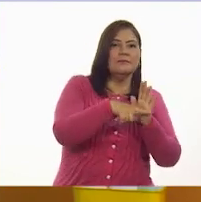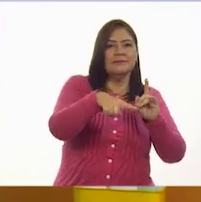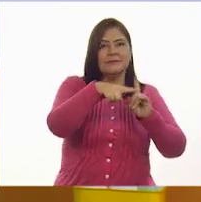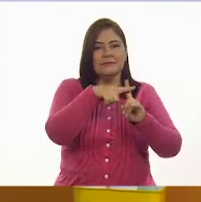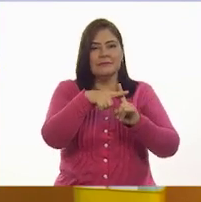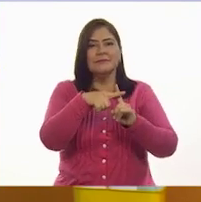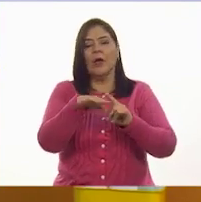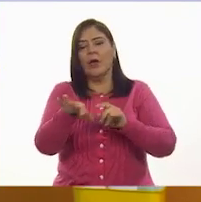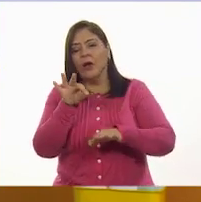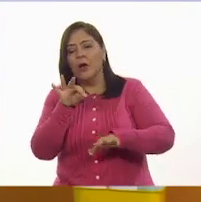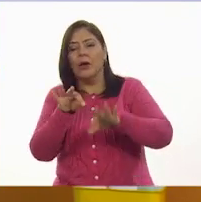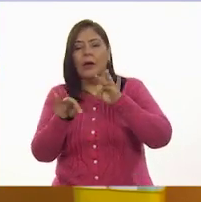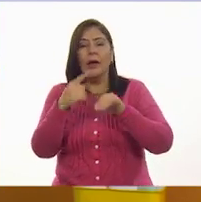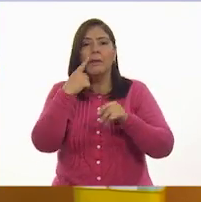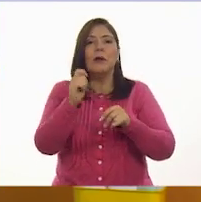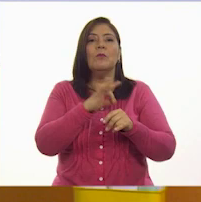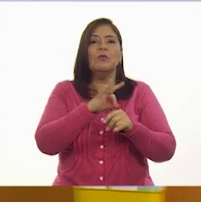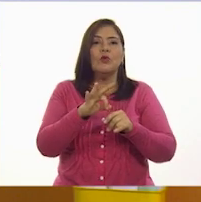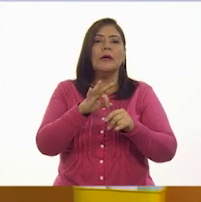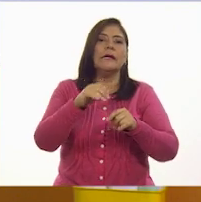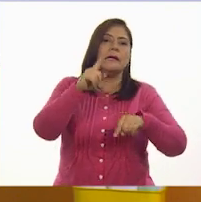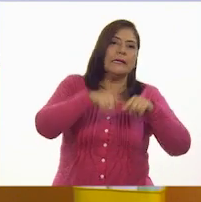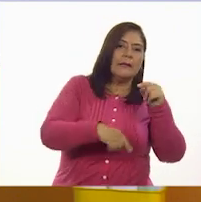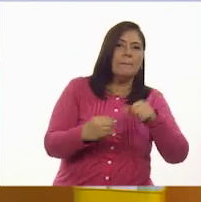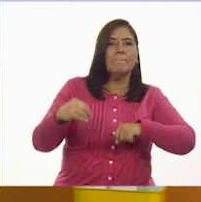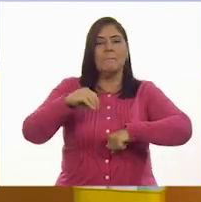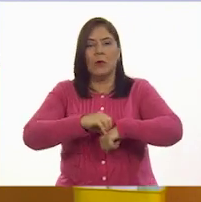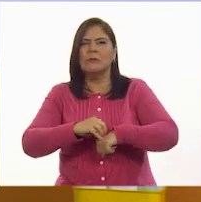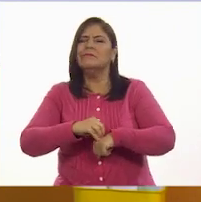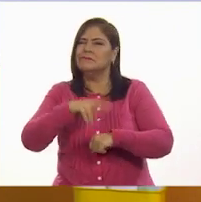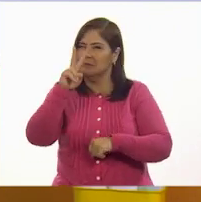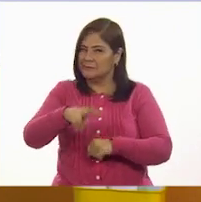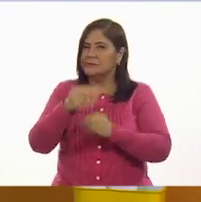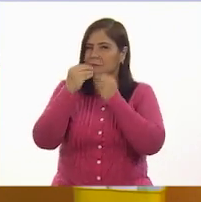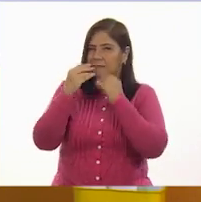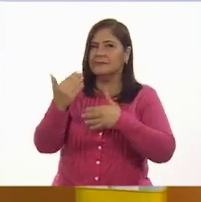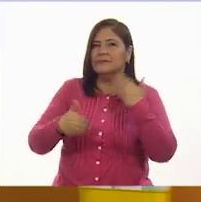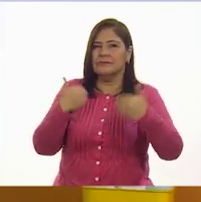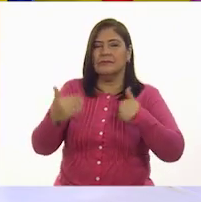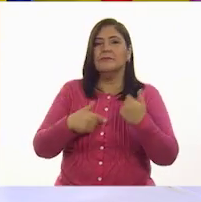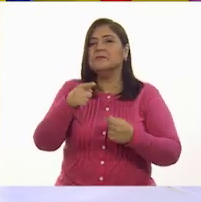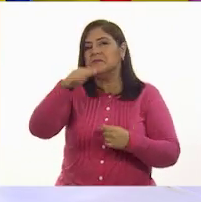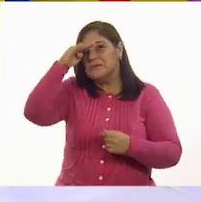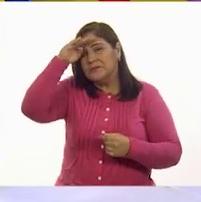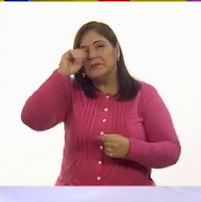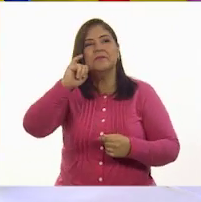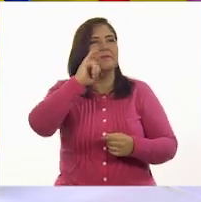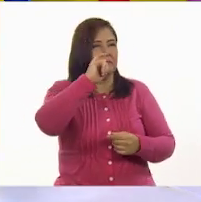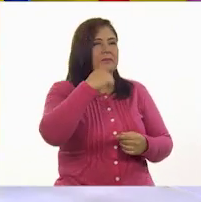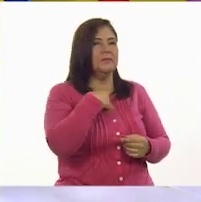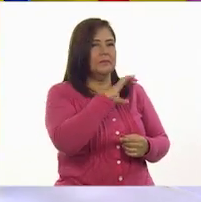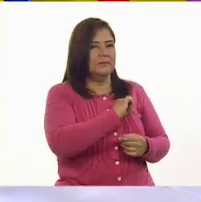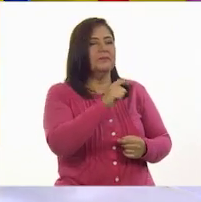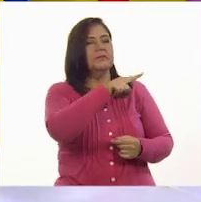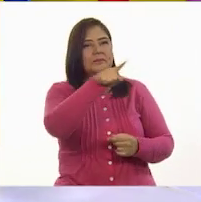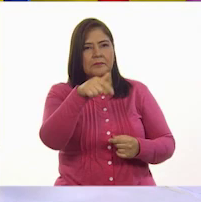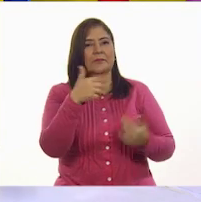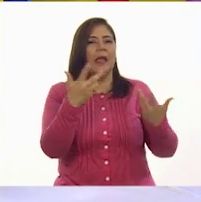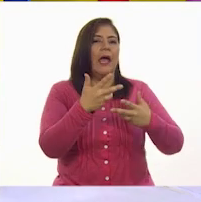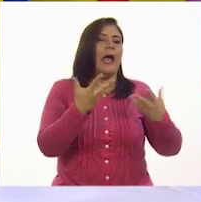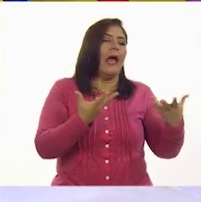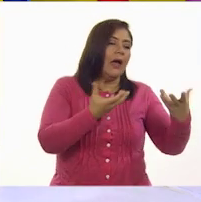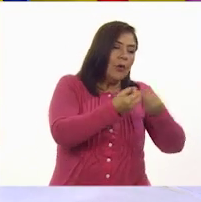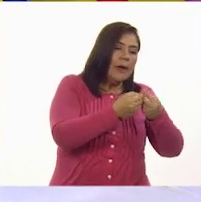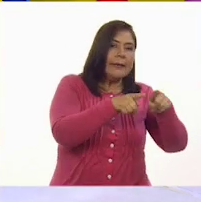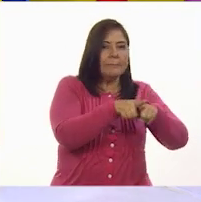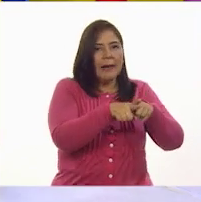ir quitando o poniendo. Yo sé que te vas a divertir. ¿Qué te parece? Me encanta la idea, se van a divertir mucho. Que lo hagan con sus